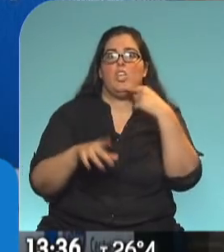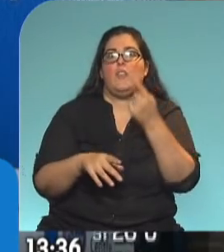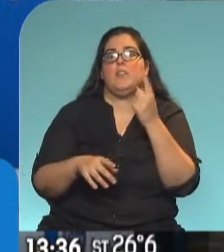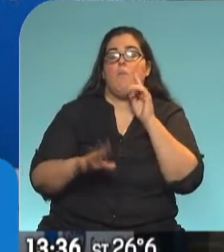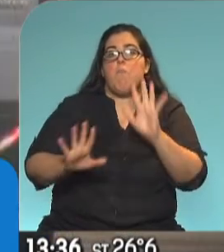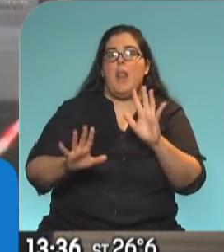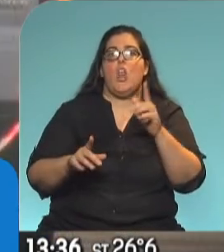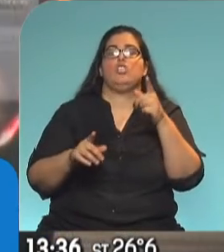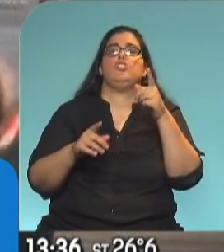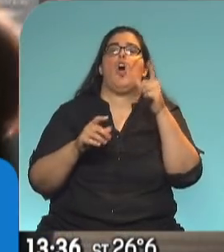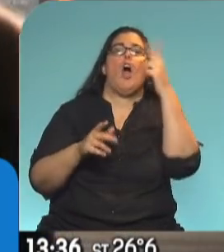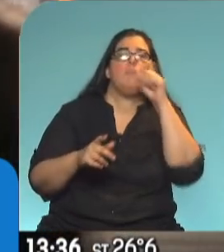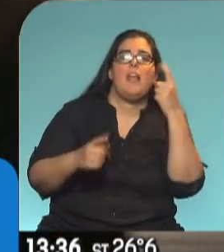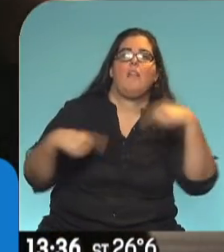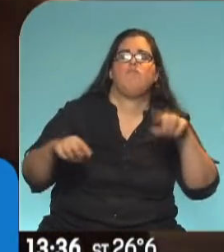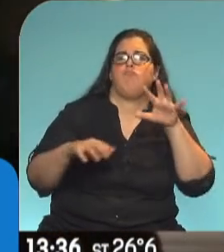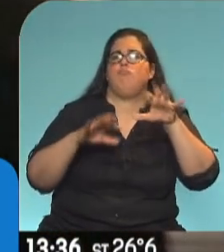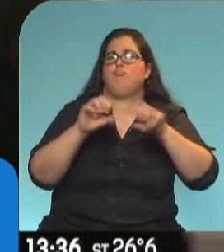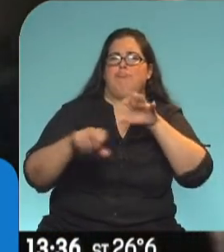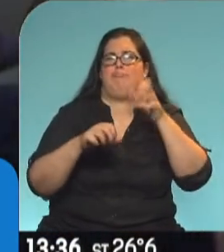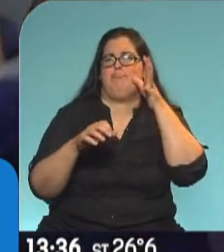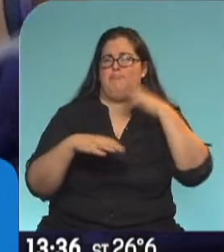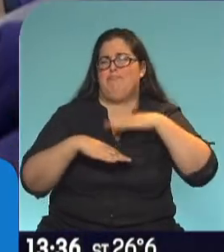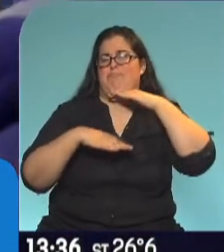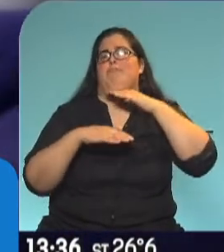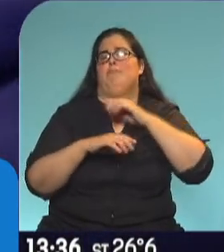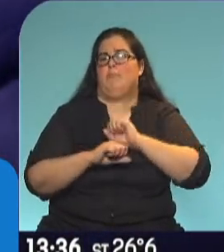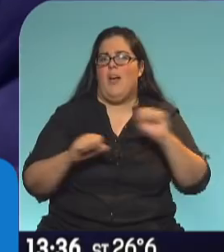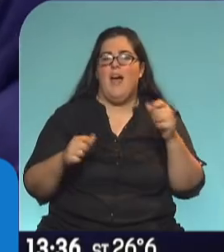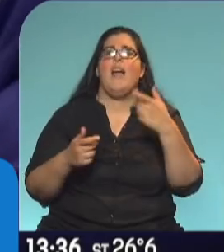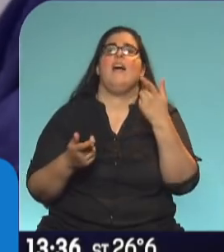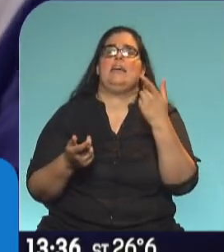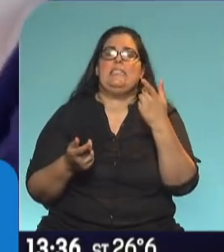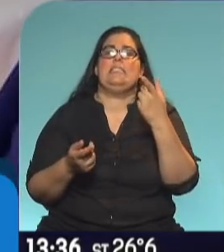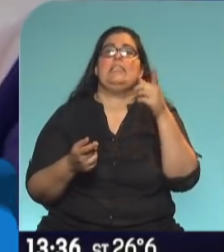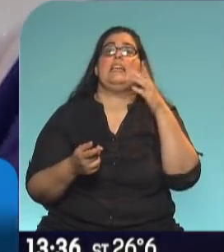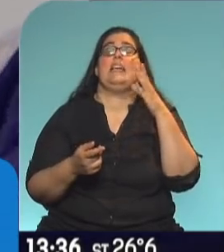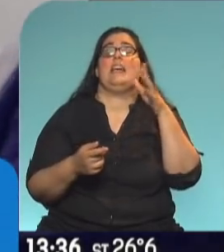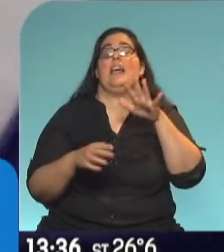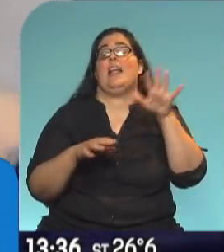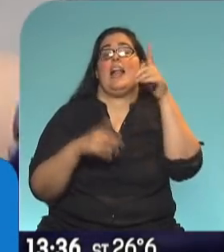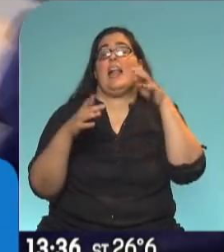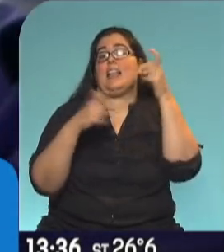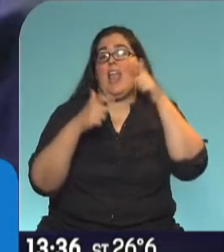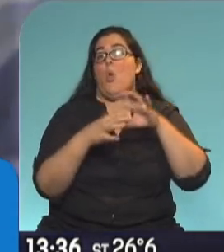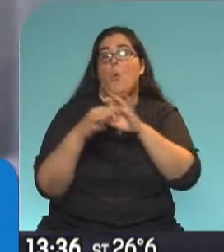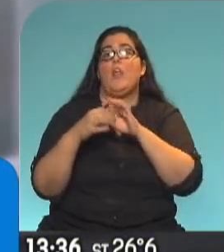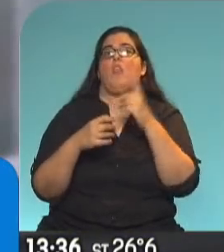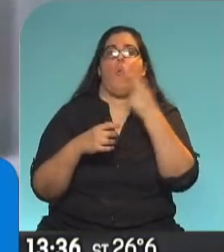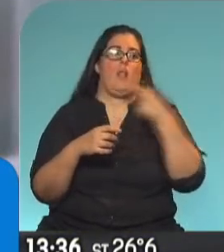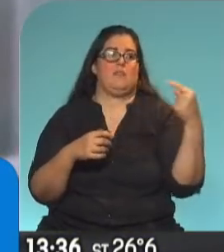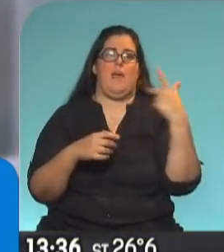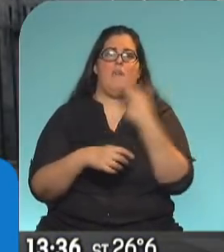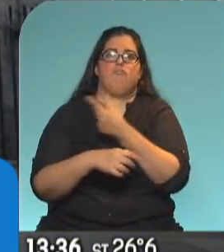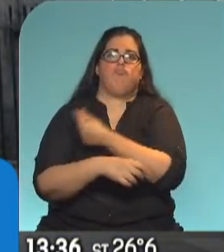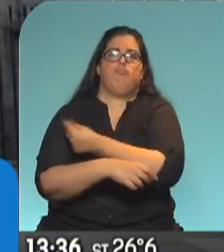colapsar el sistema de salud. Reino Unido lleva casi una semana aplicando la vacuna de los laboratorios Pfizer-BioNTech. Fueron